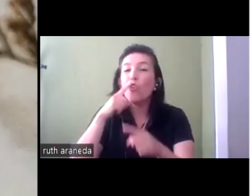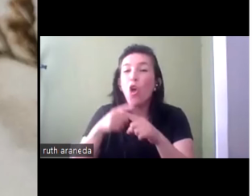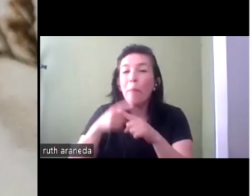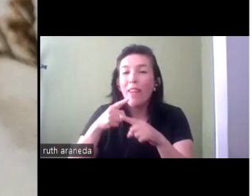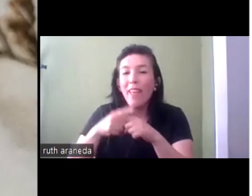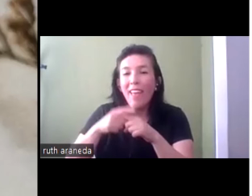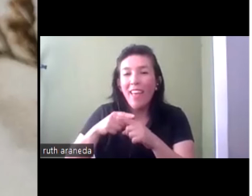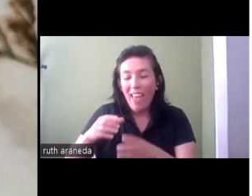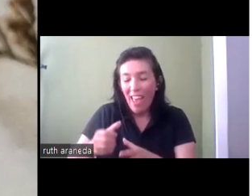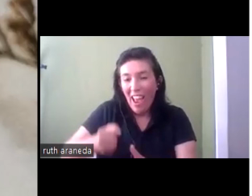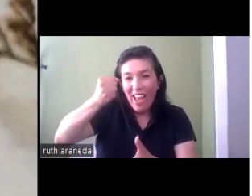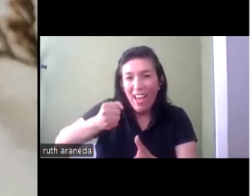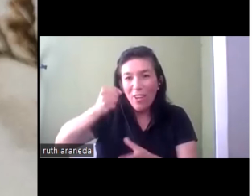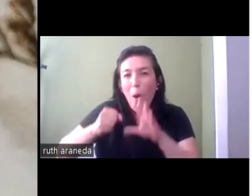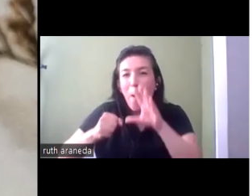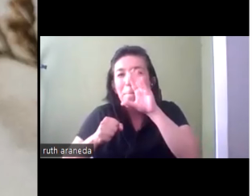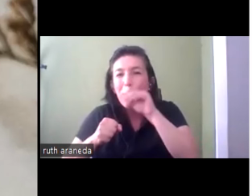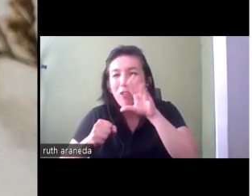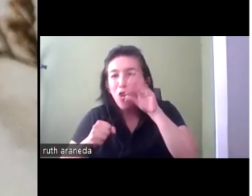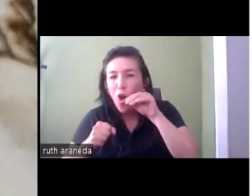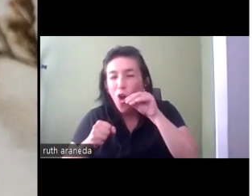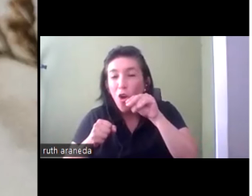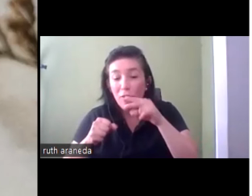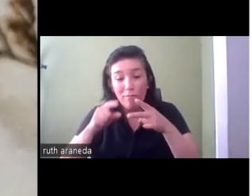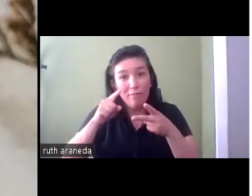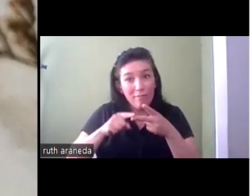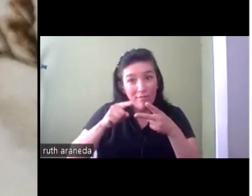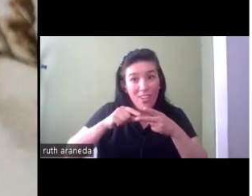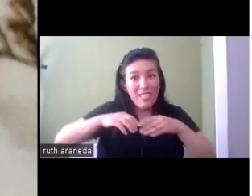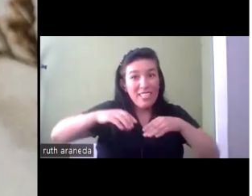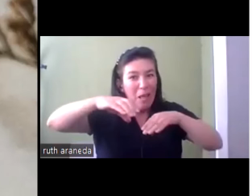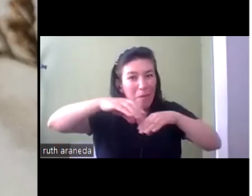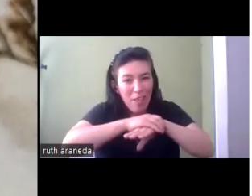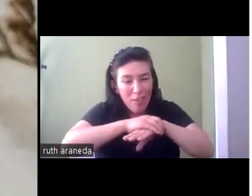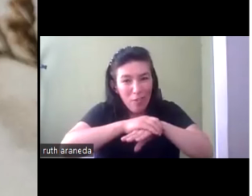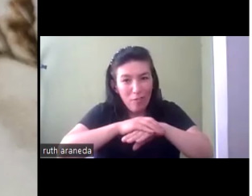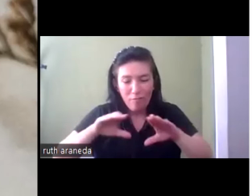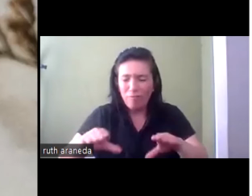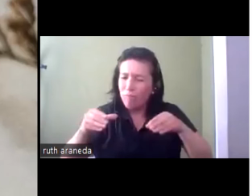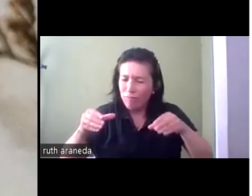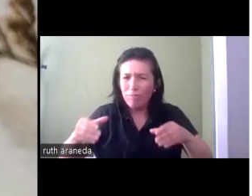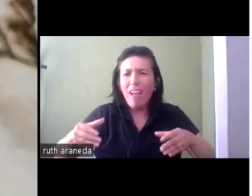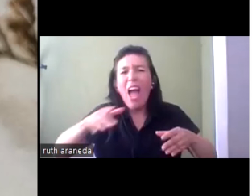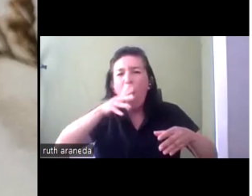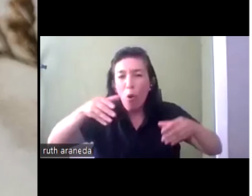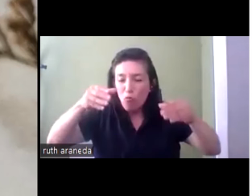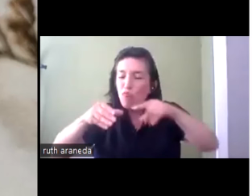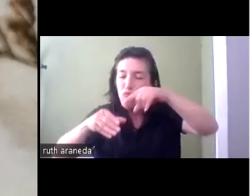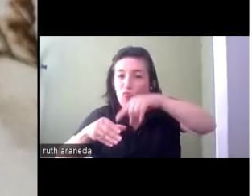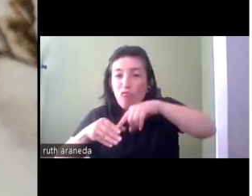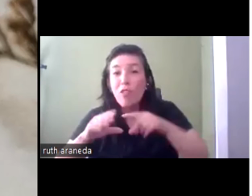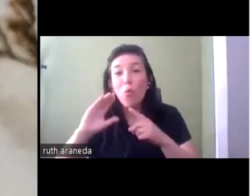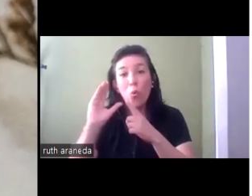ser elementos muy emblemáticos eh, para, para vislumbrar un poco lo que es la cultura de Guita en la